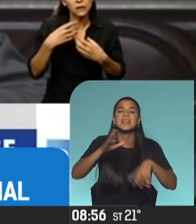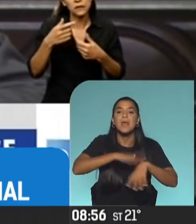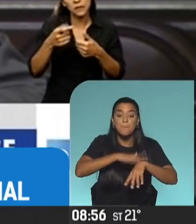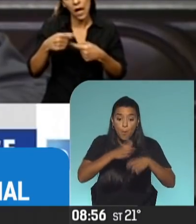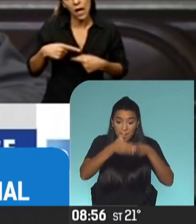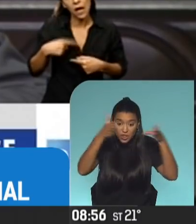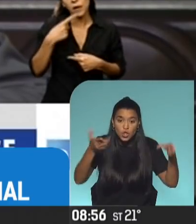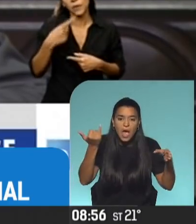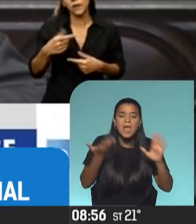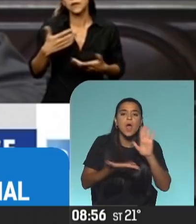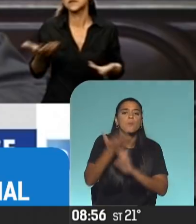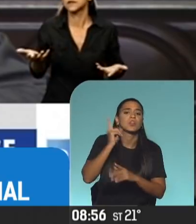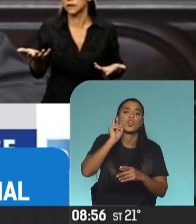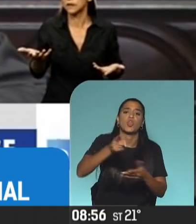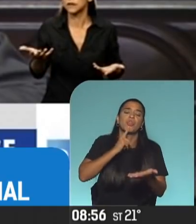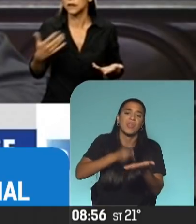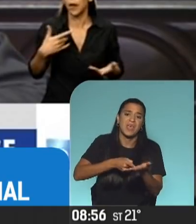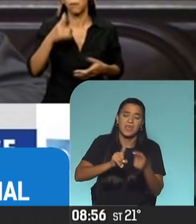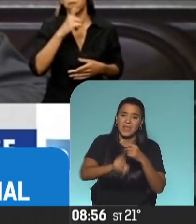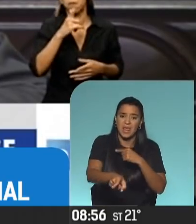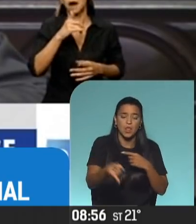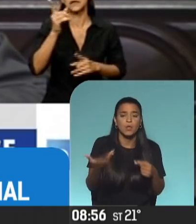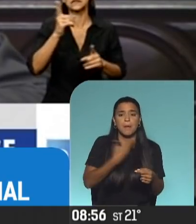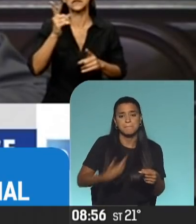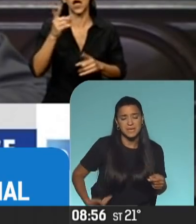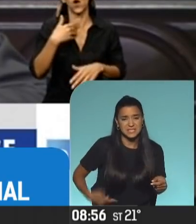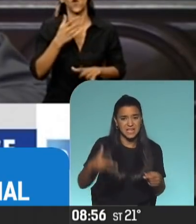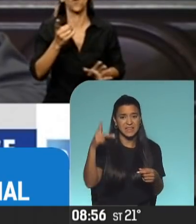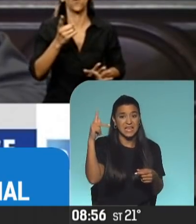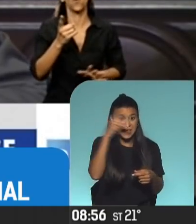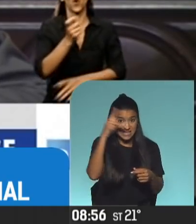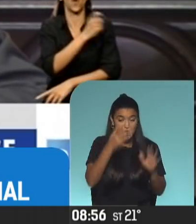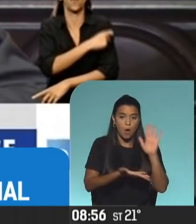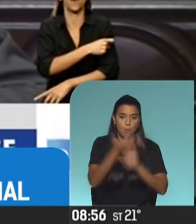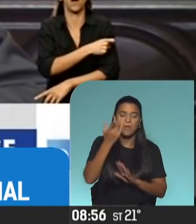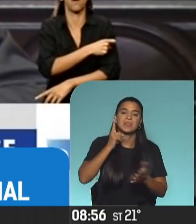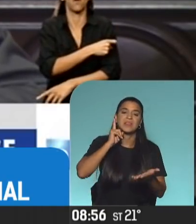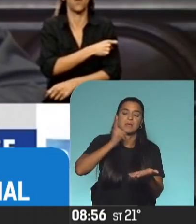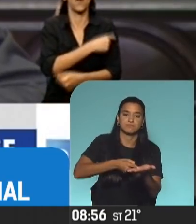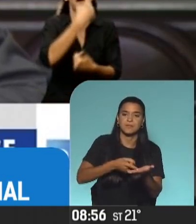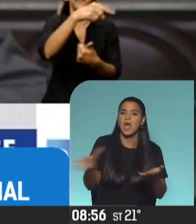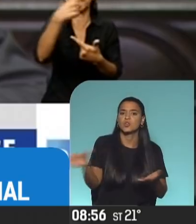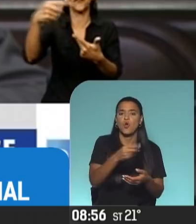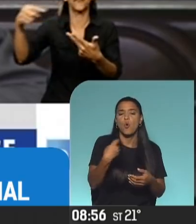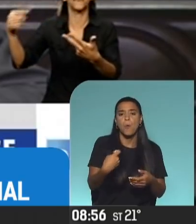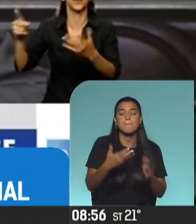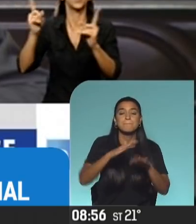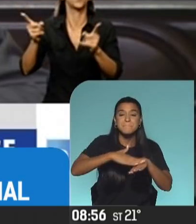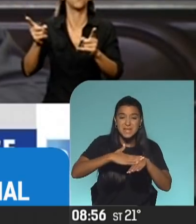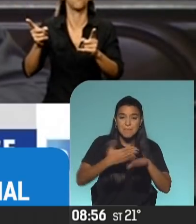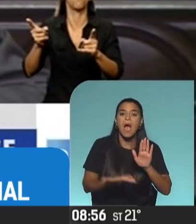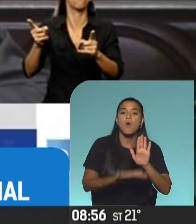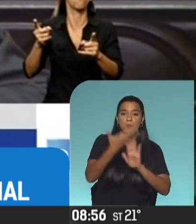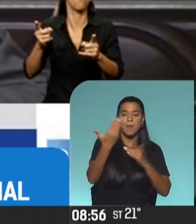donde hubieron aumentos por decreto, el caso de la presidencia de Néstor Kirchner, donde se aumentó por decreto a todos los jubilados de la mínima para